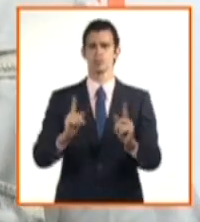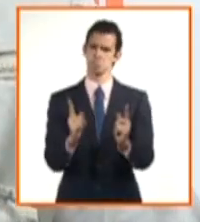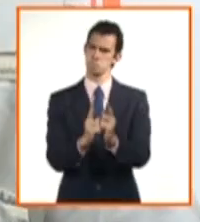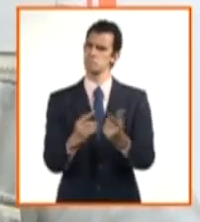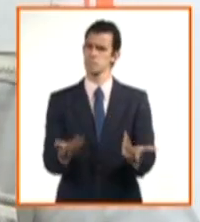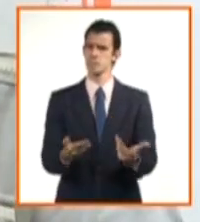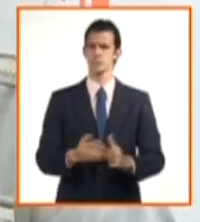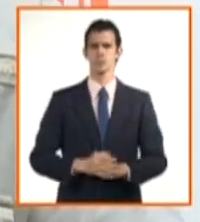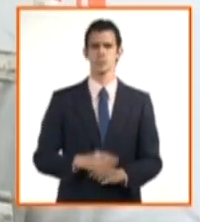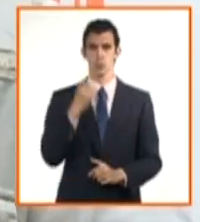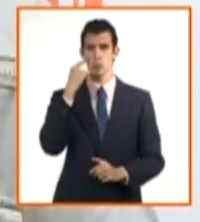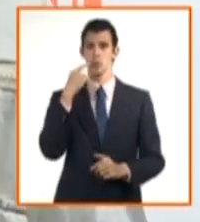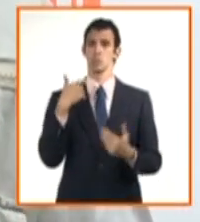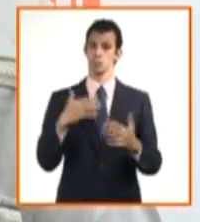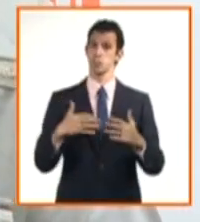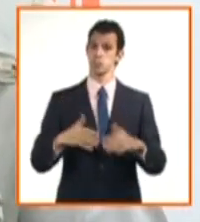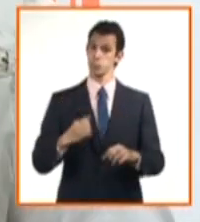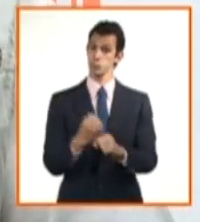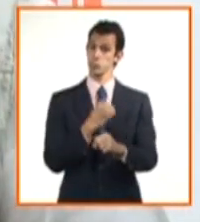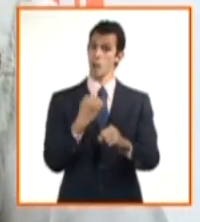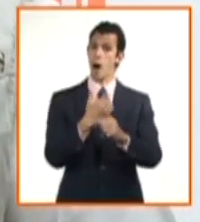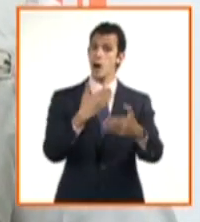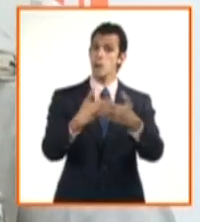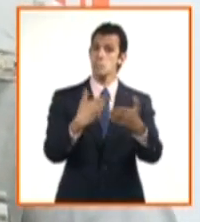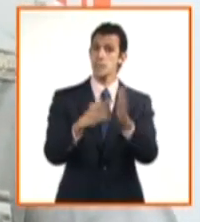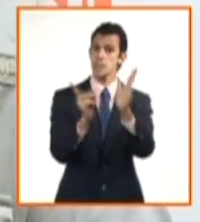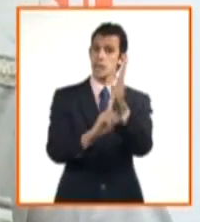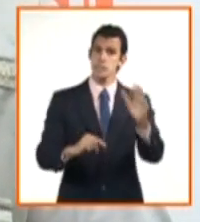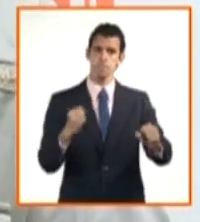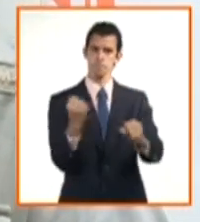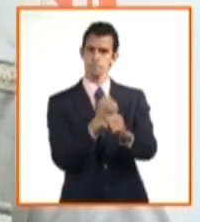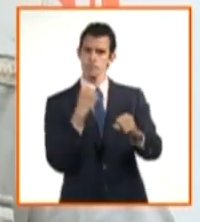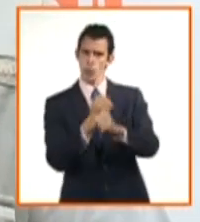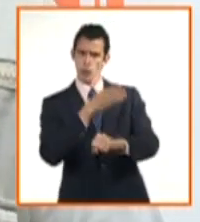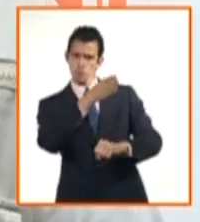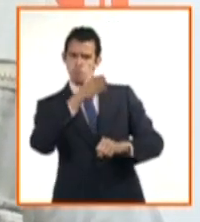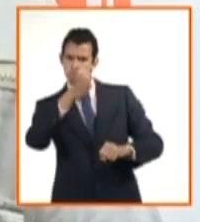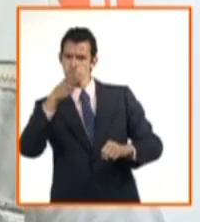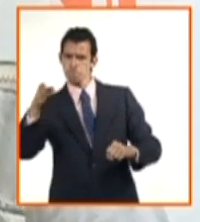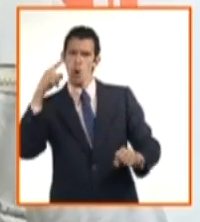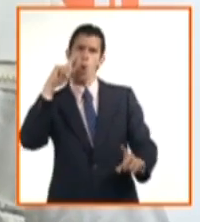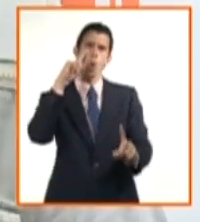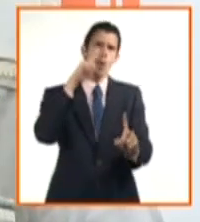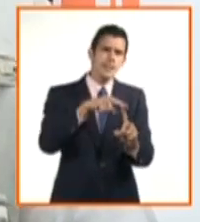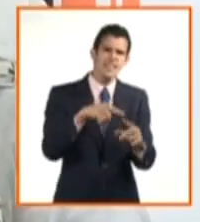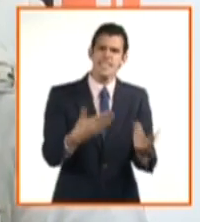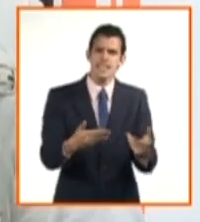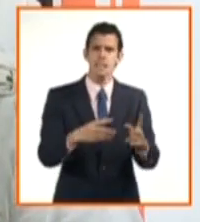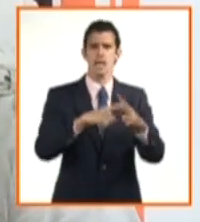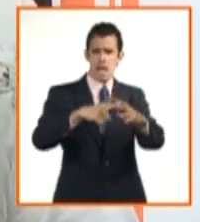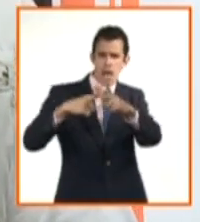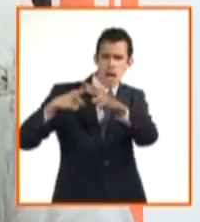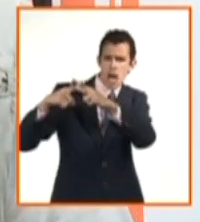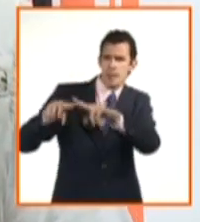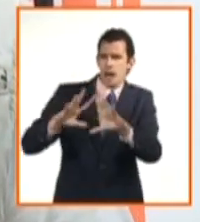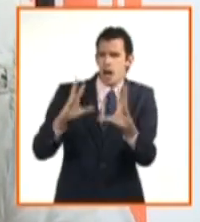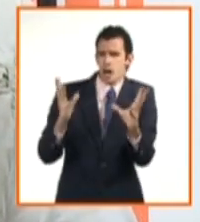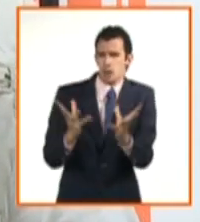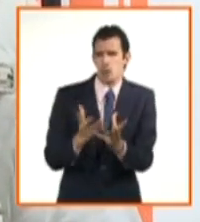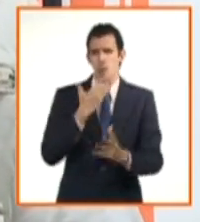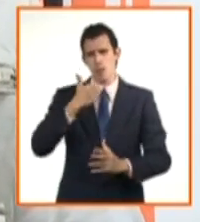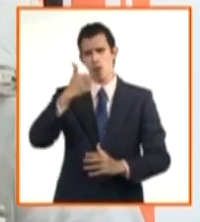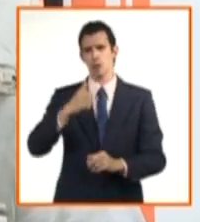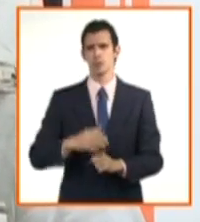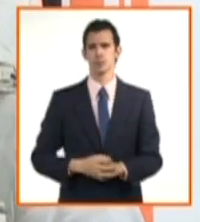de la infraestructura eléctrica del ministerio de energía y minas para enfrentar esta contingencia reiteró